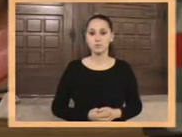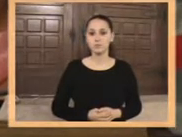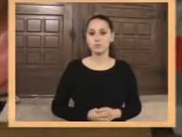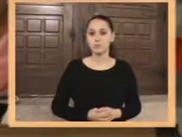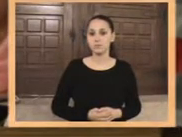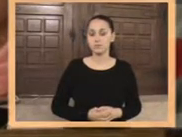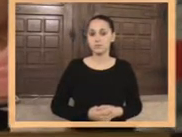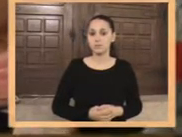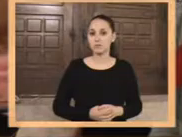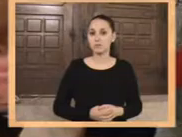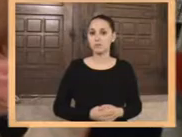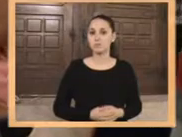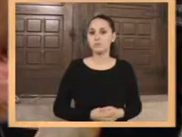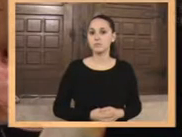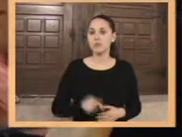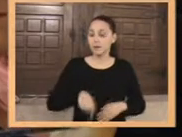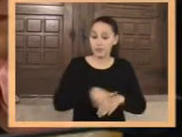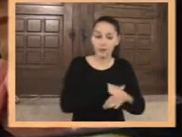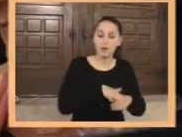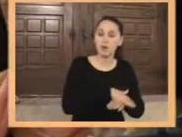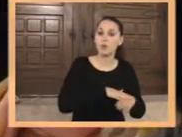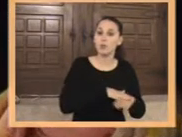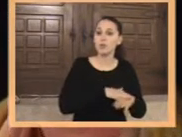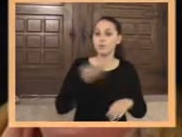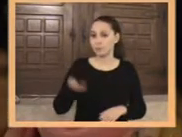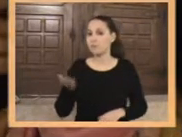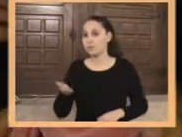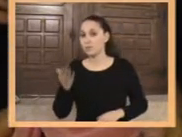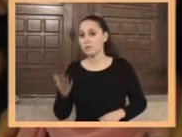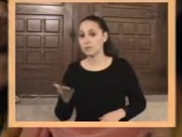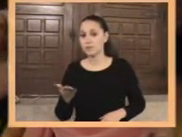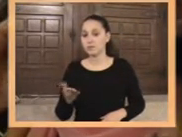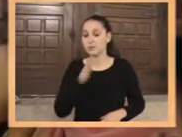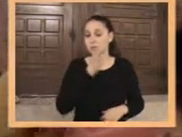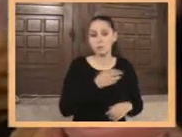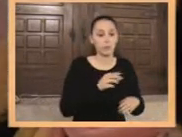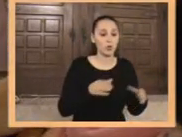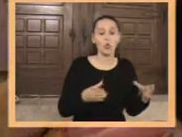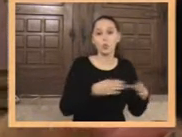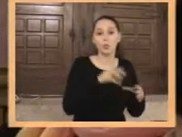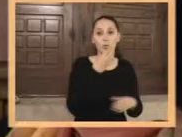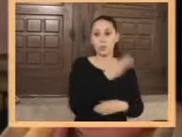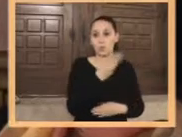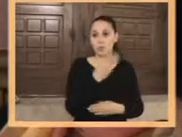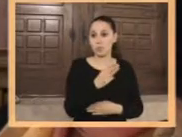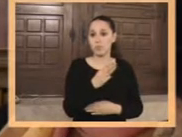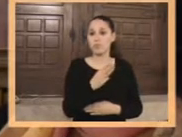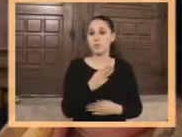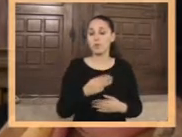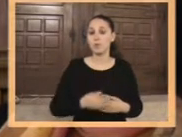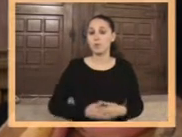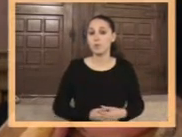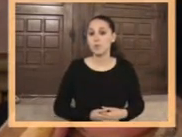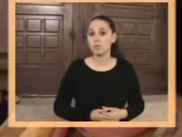Junta de Gobierno, que es el que están ustedes solo el Partido Popular, miembros del Partido Popular, y eso, como es efectivo, que es quizás donde se toman el 95% de